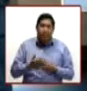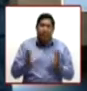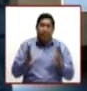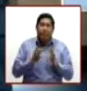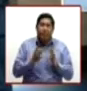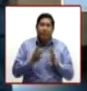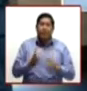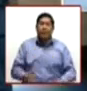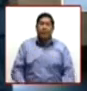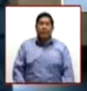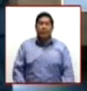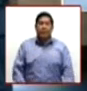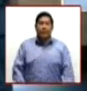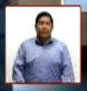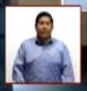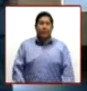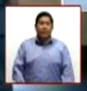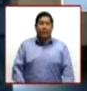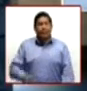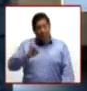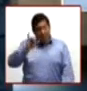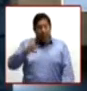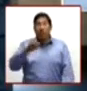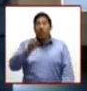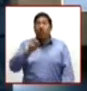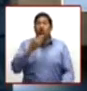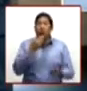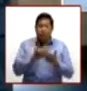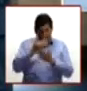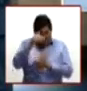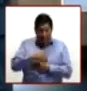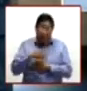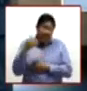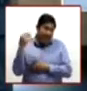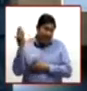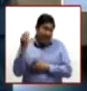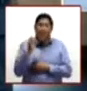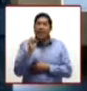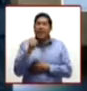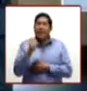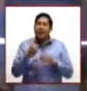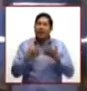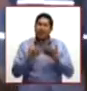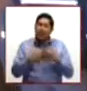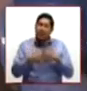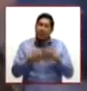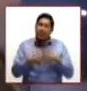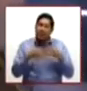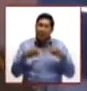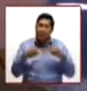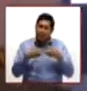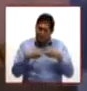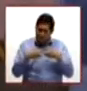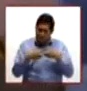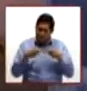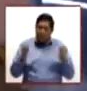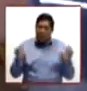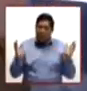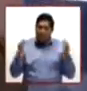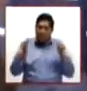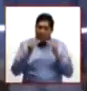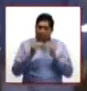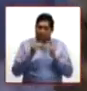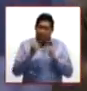nosotros? John, buenas noches. Así es como tú puedes apreciar en estos momentos, la empresa de La Paz se encuentra realizando